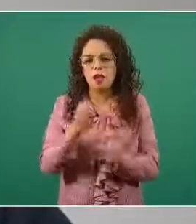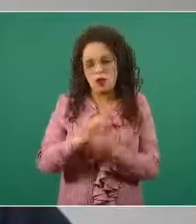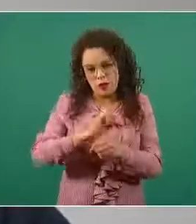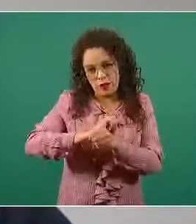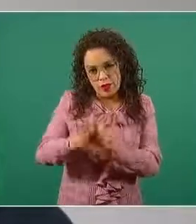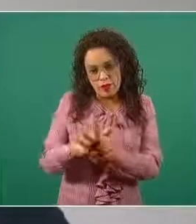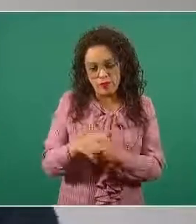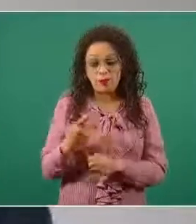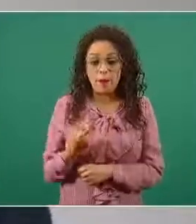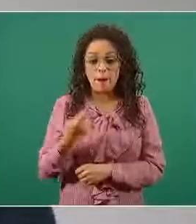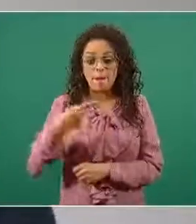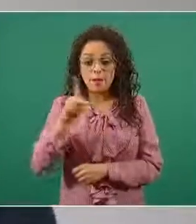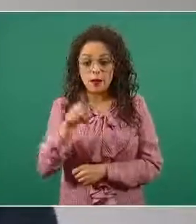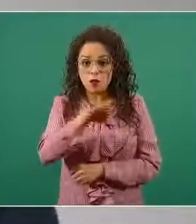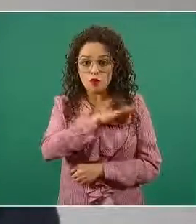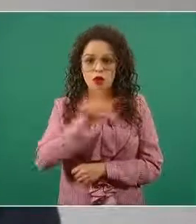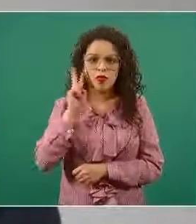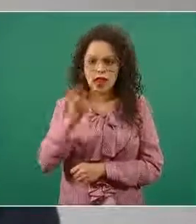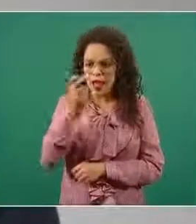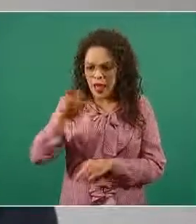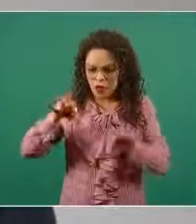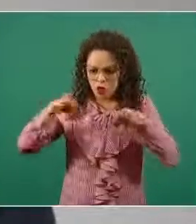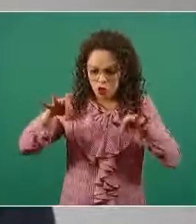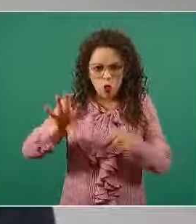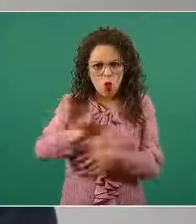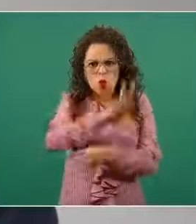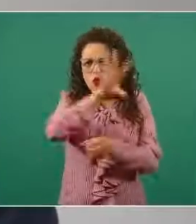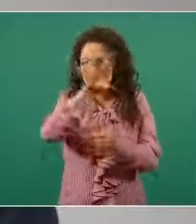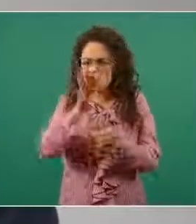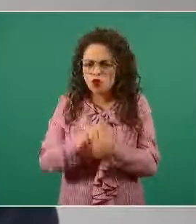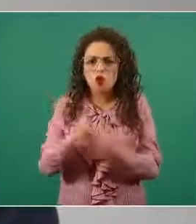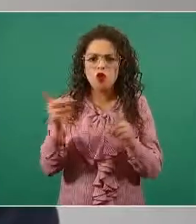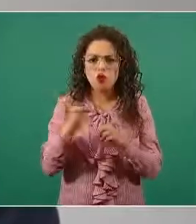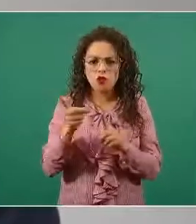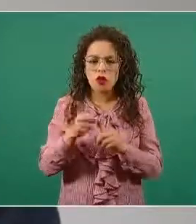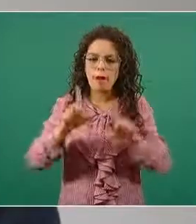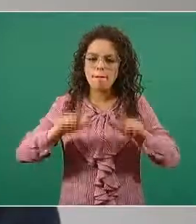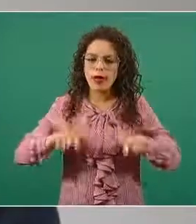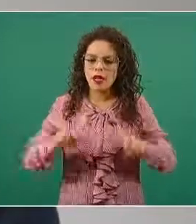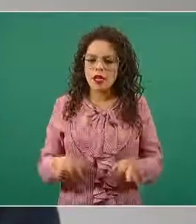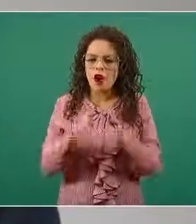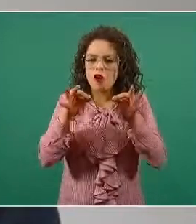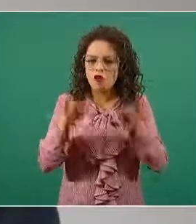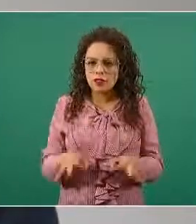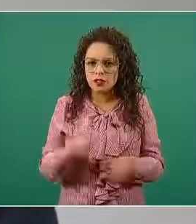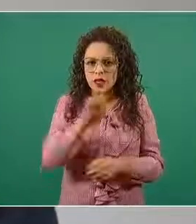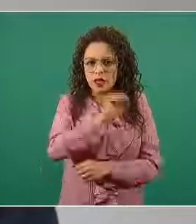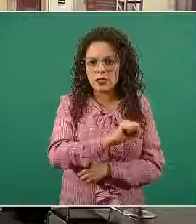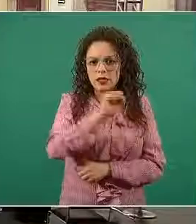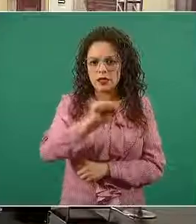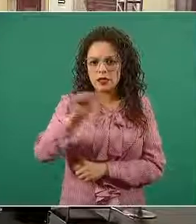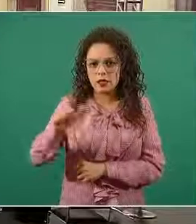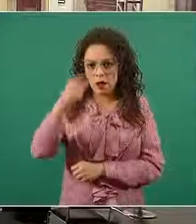también encontrar el documento completo en las páginas oficiales de la Secretaría para mayor información.